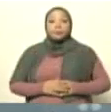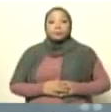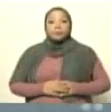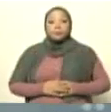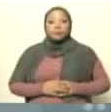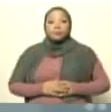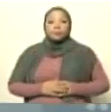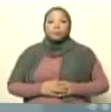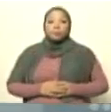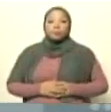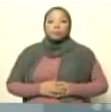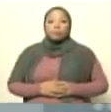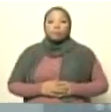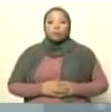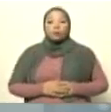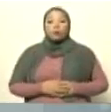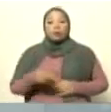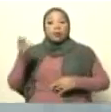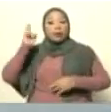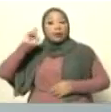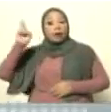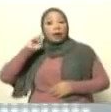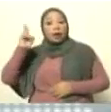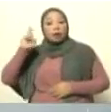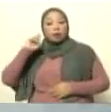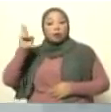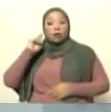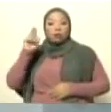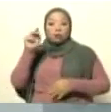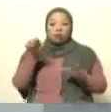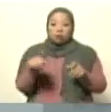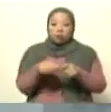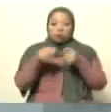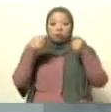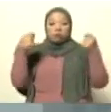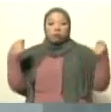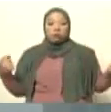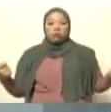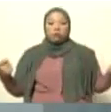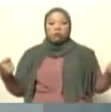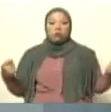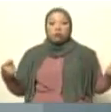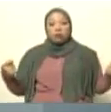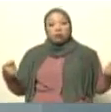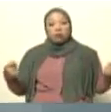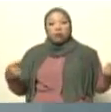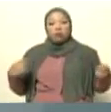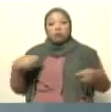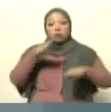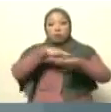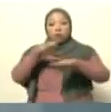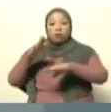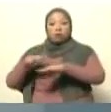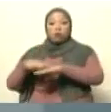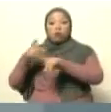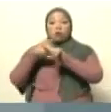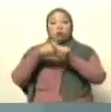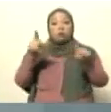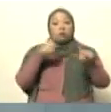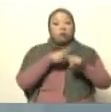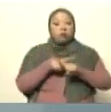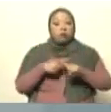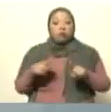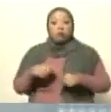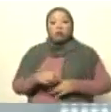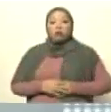de televisión, de radio, de prensa escrita. Bueno, ellos se hacían llamar, como en otros países, seguramente el